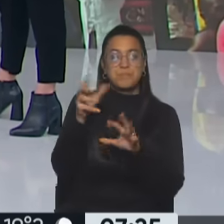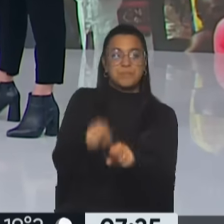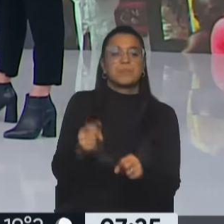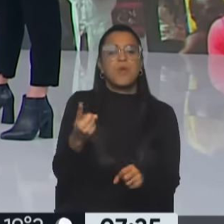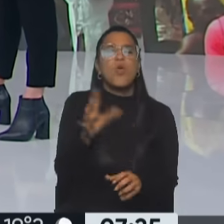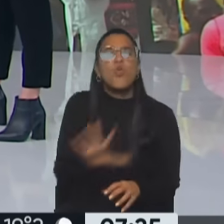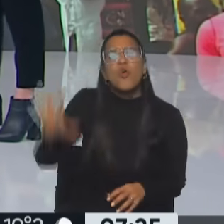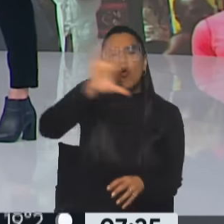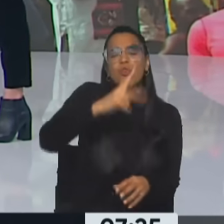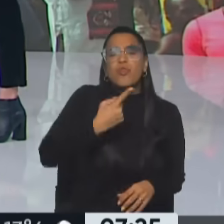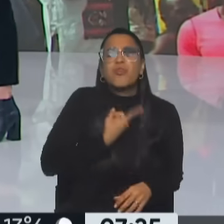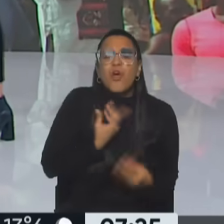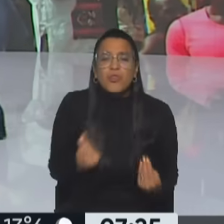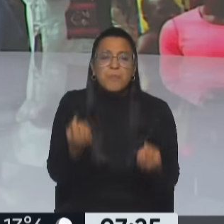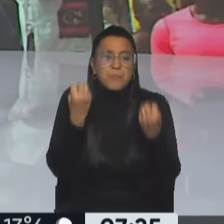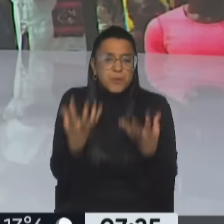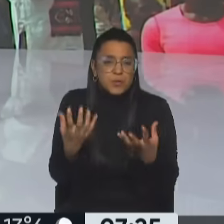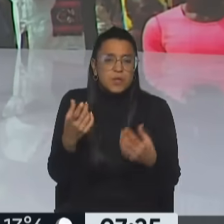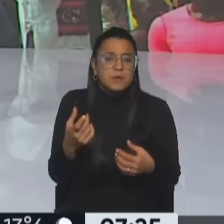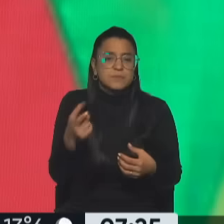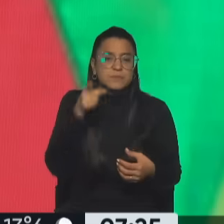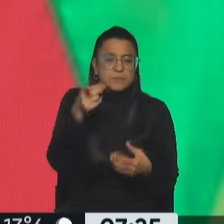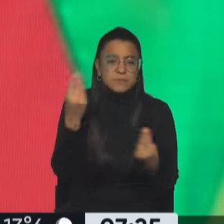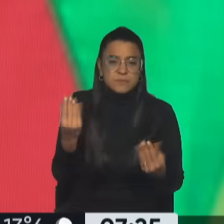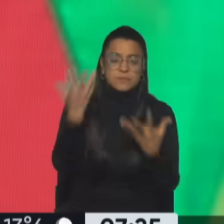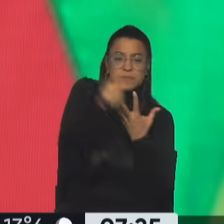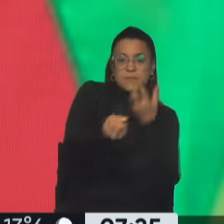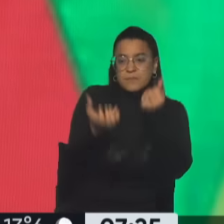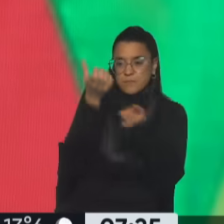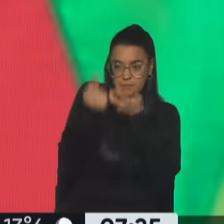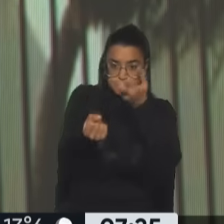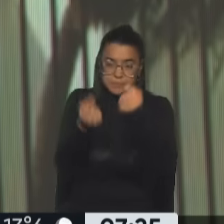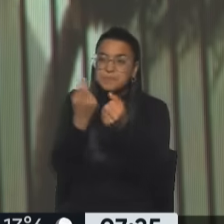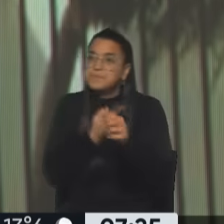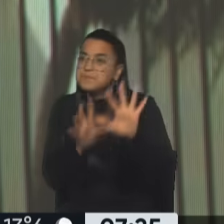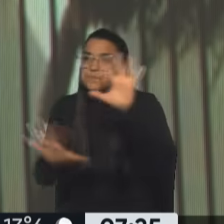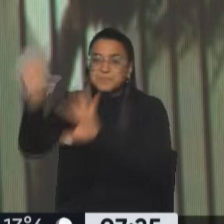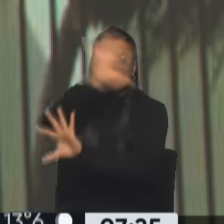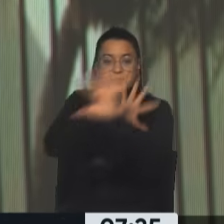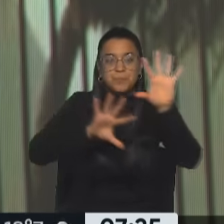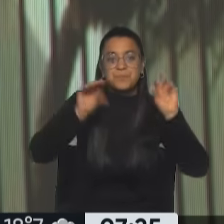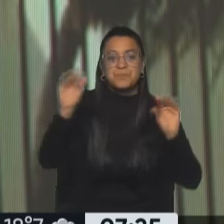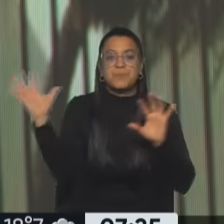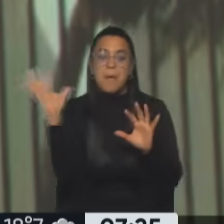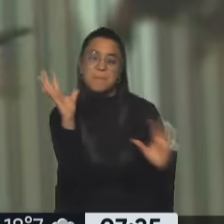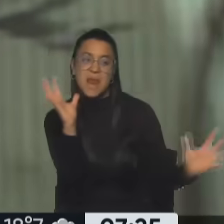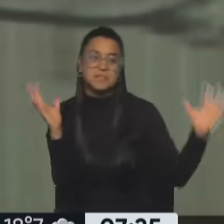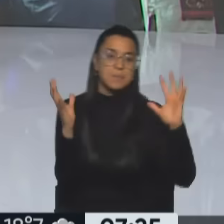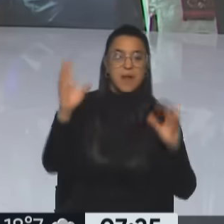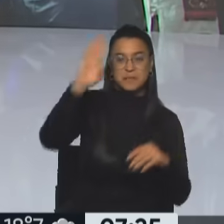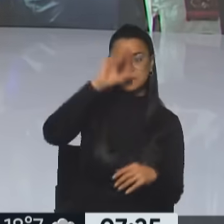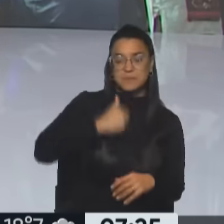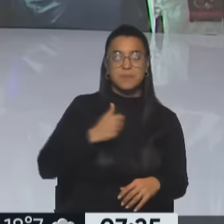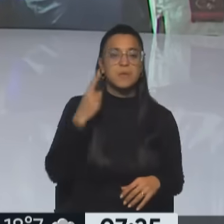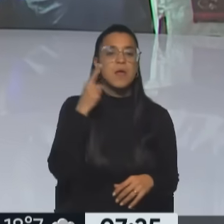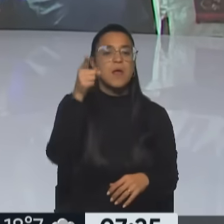dónde está ubicado geográficamente? Porque mucho tiene que ver, ¿no? En función de eso, los respaldos. Exactamente, por lo que significa las amenazas militares en la frontera.